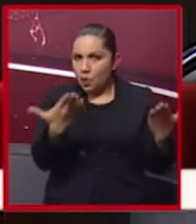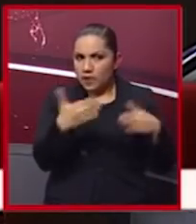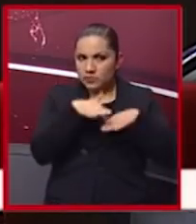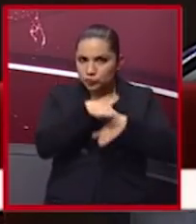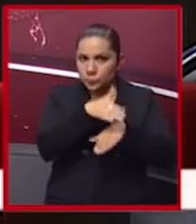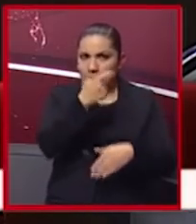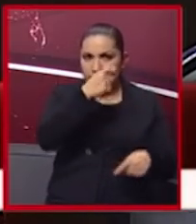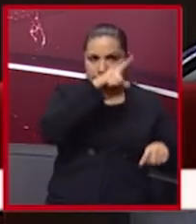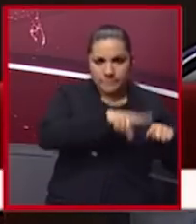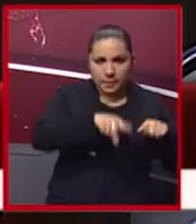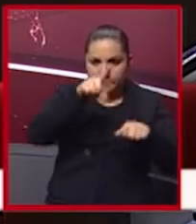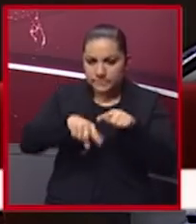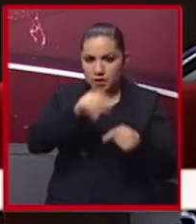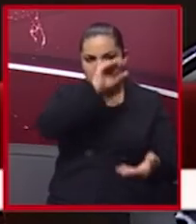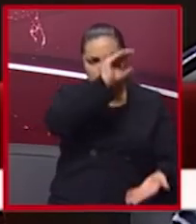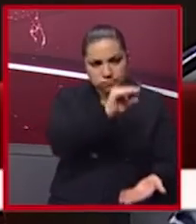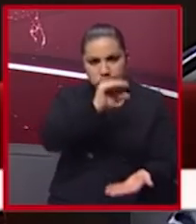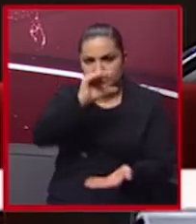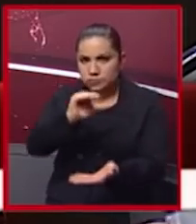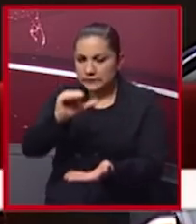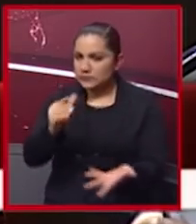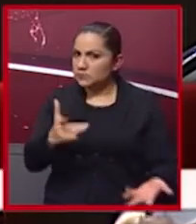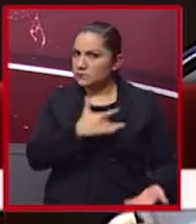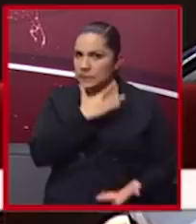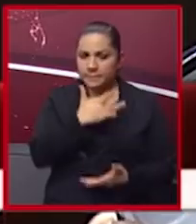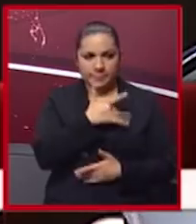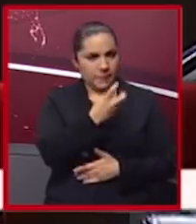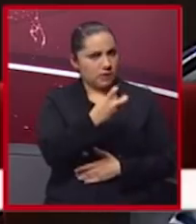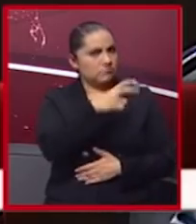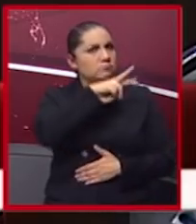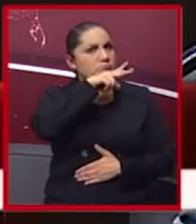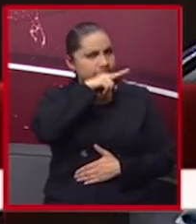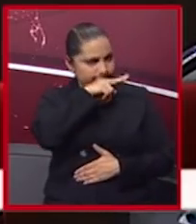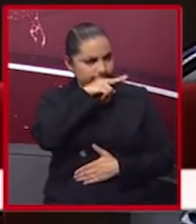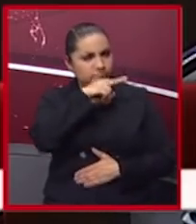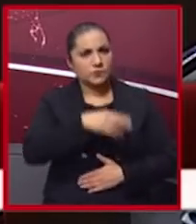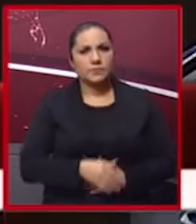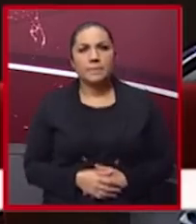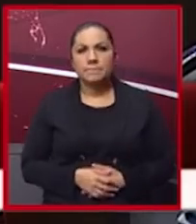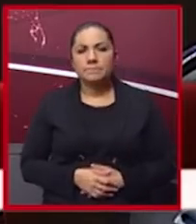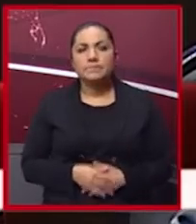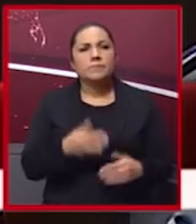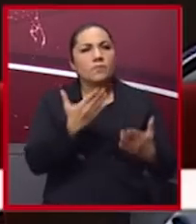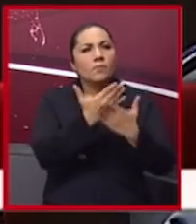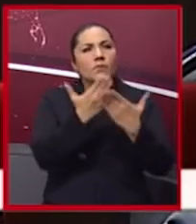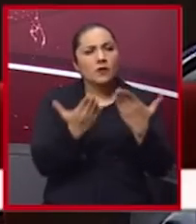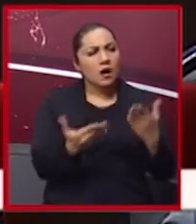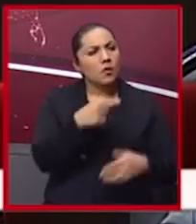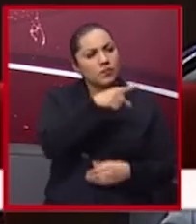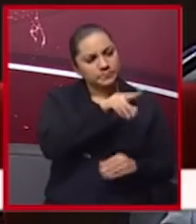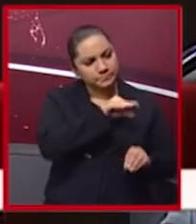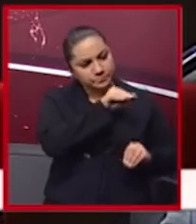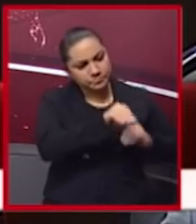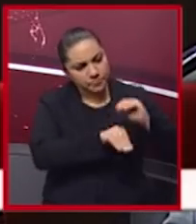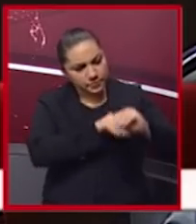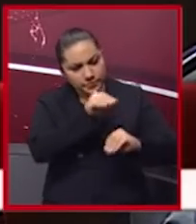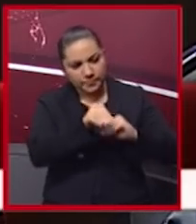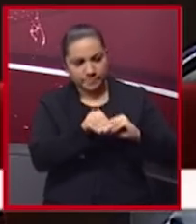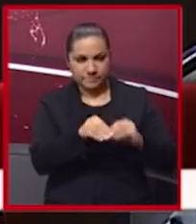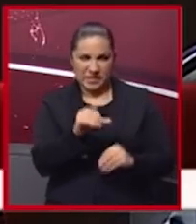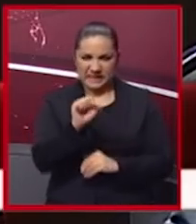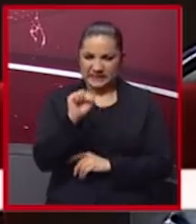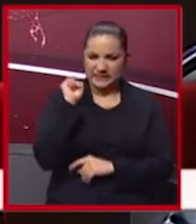No podemos omitir que en los criterios de política económica que se entregaron el sábado a esta